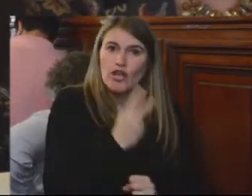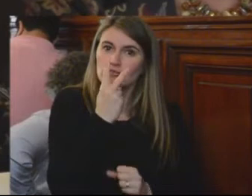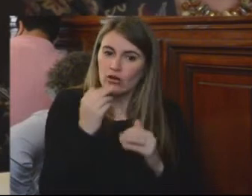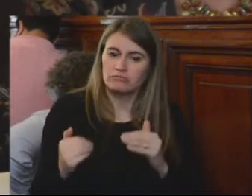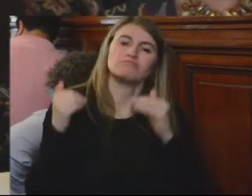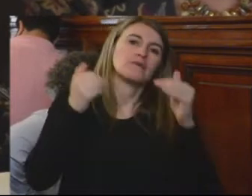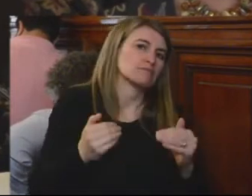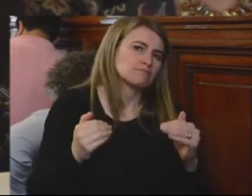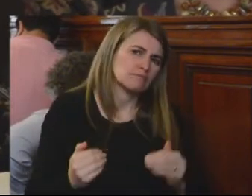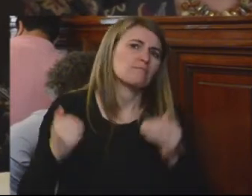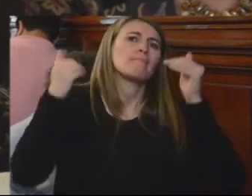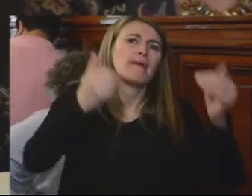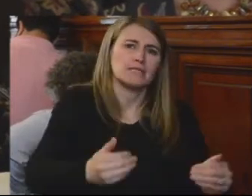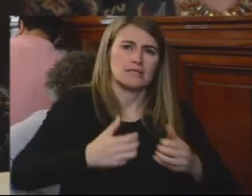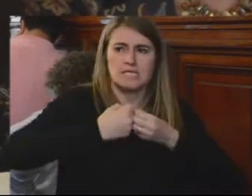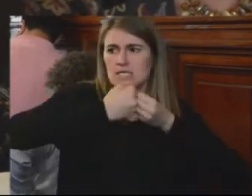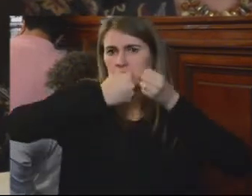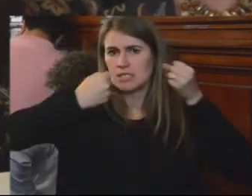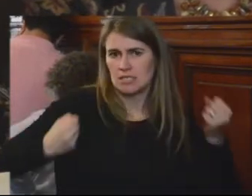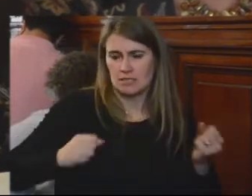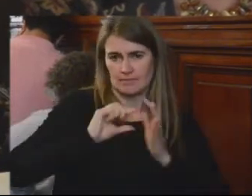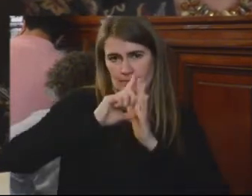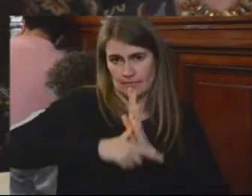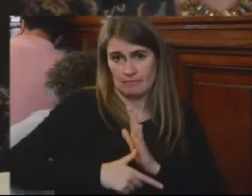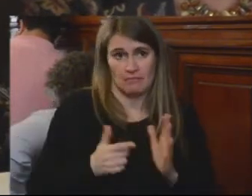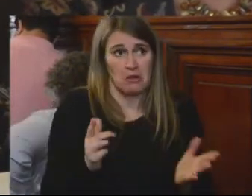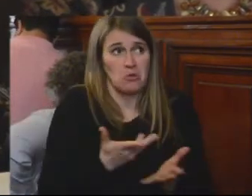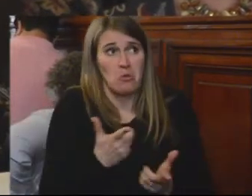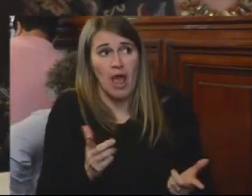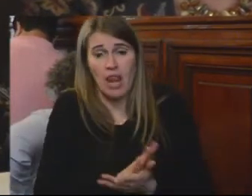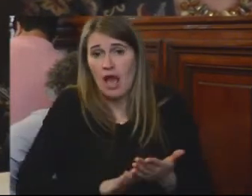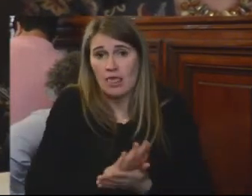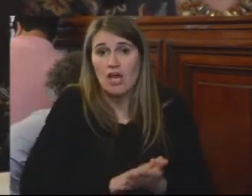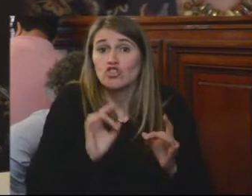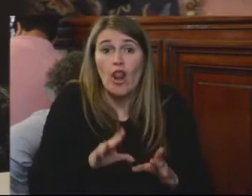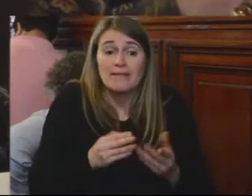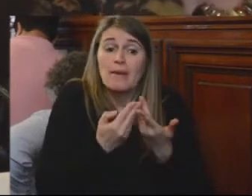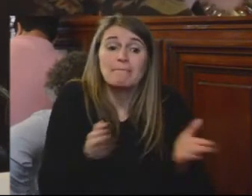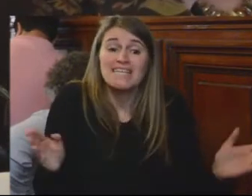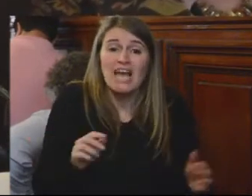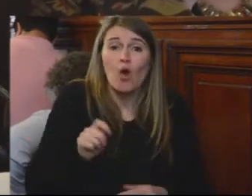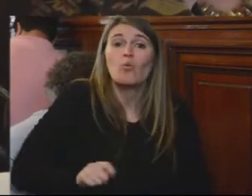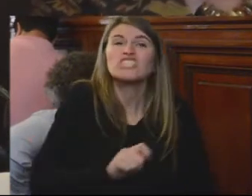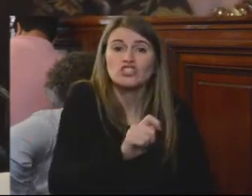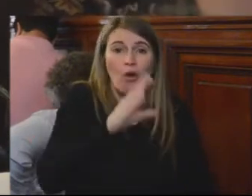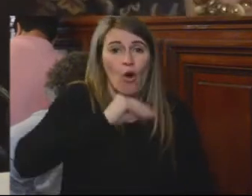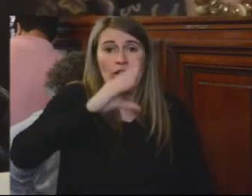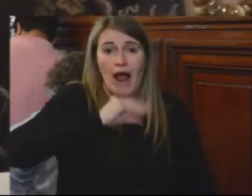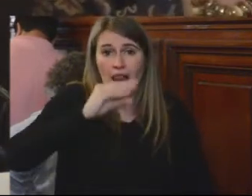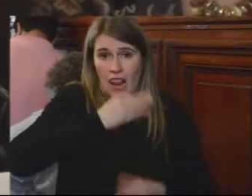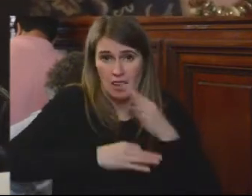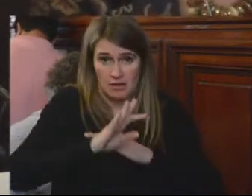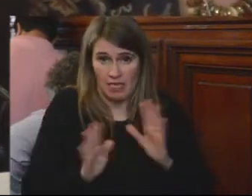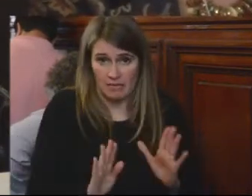en estos casos no existe ninguna medida pendiente simplemente hay que realizar el juicio oral en este panorama